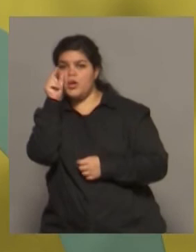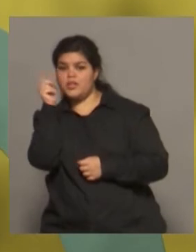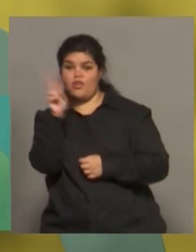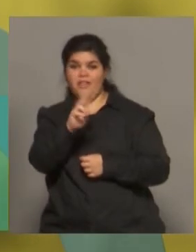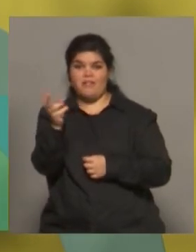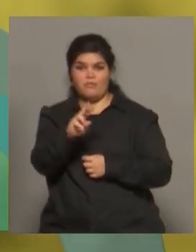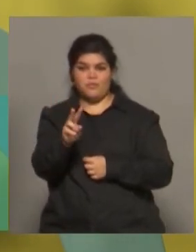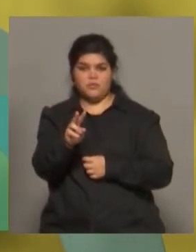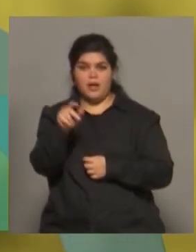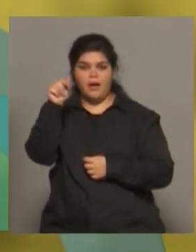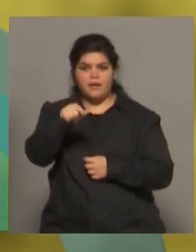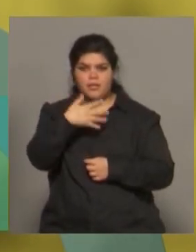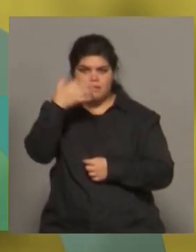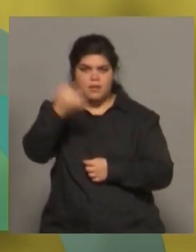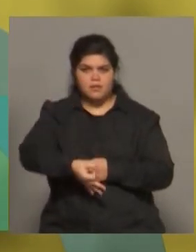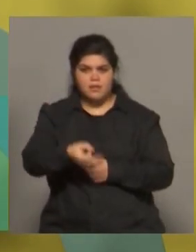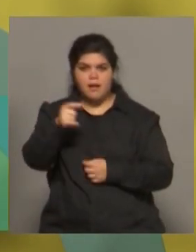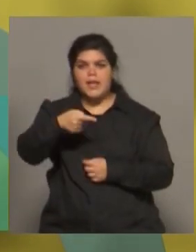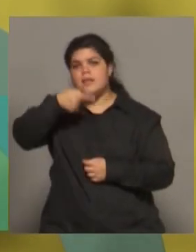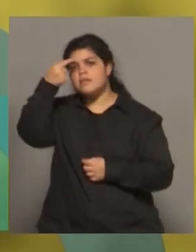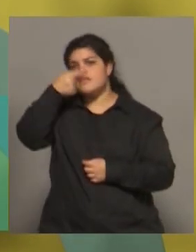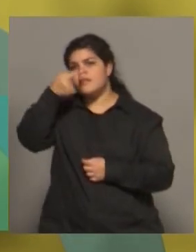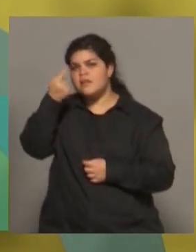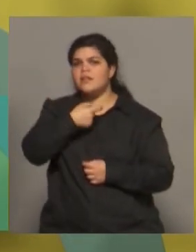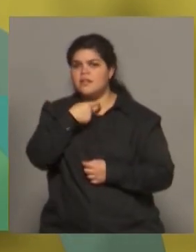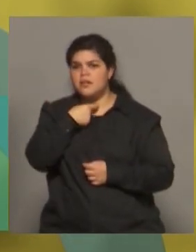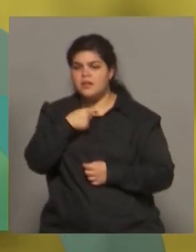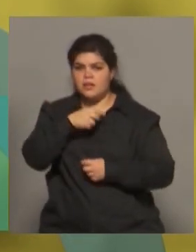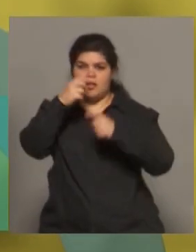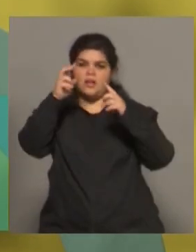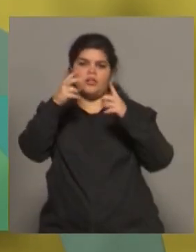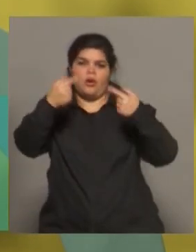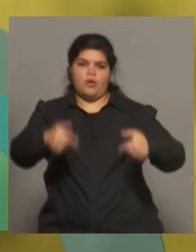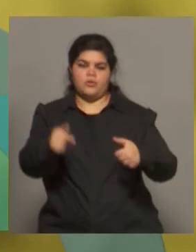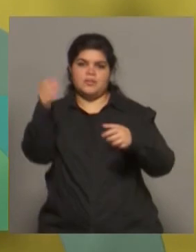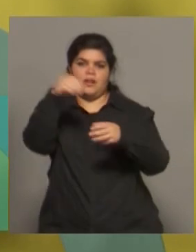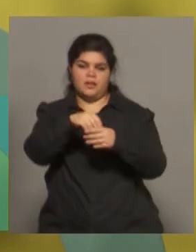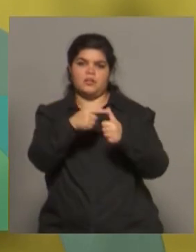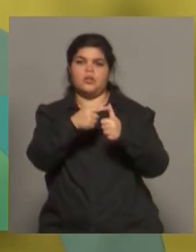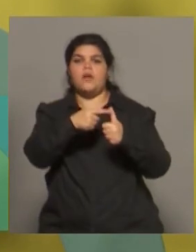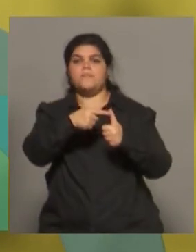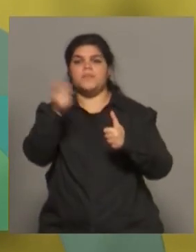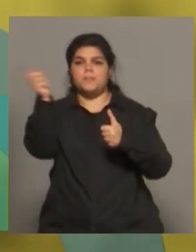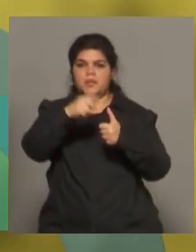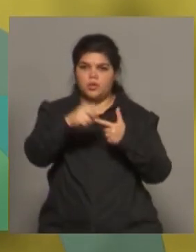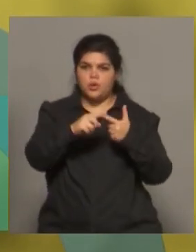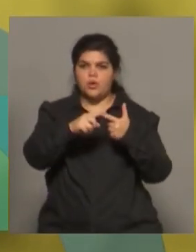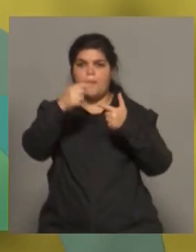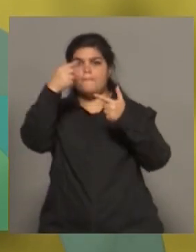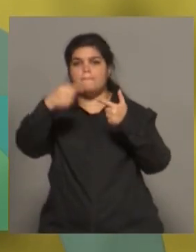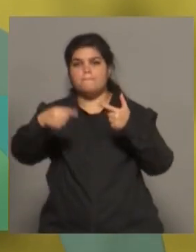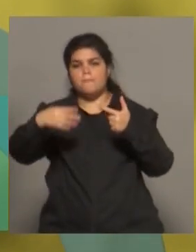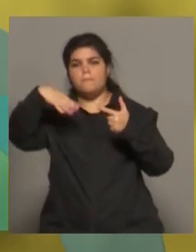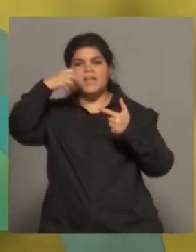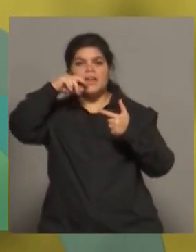claramente hay intereses de los más poderosos sobre lo que son los recursos tanto petroleros, minerales y de agua.